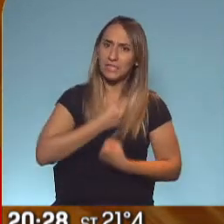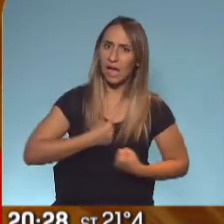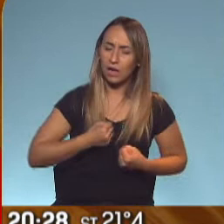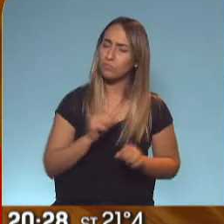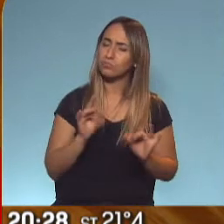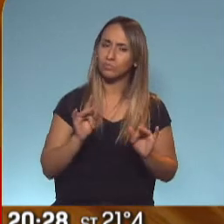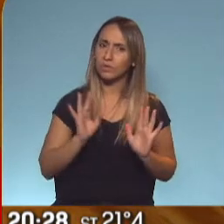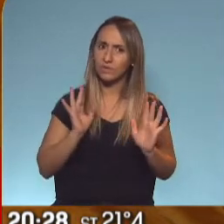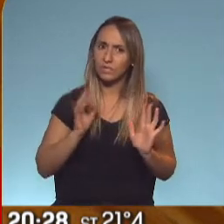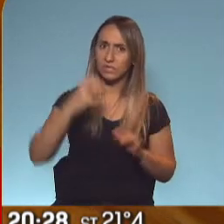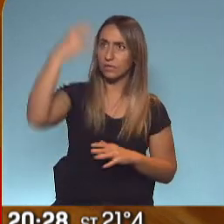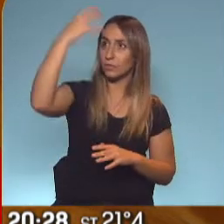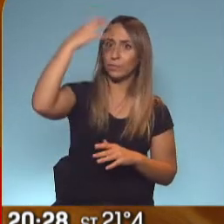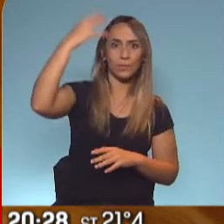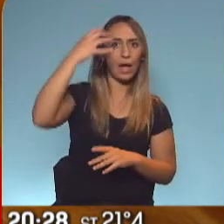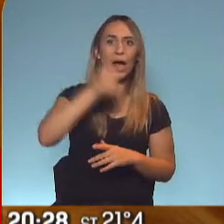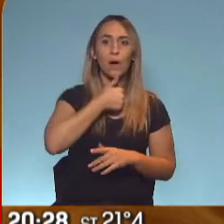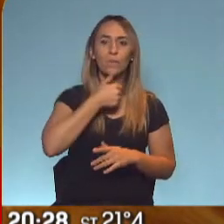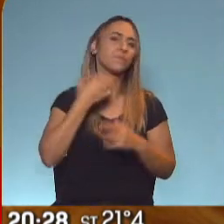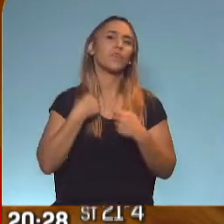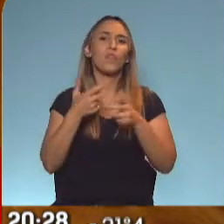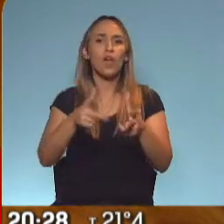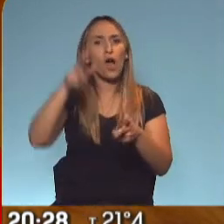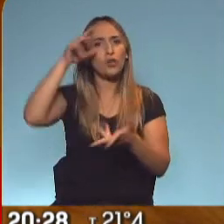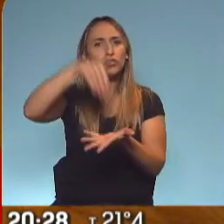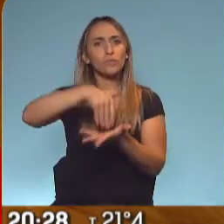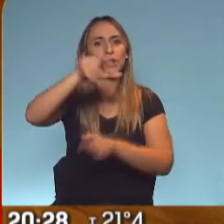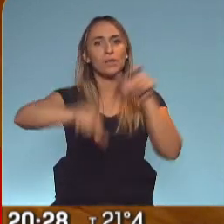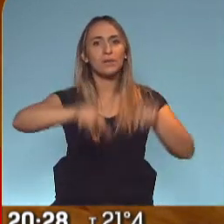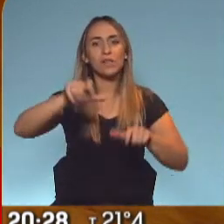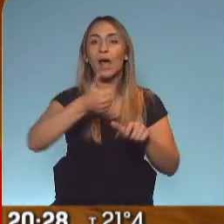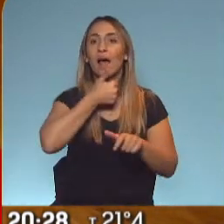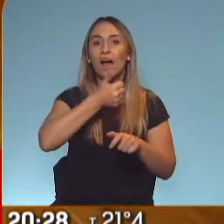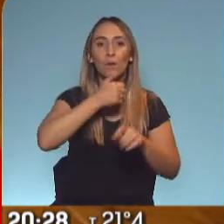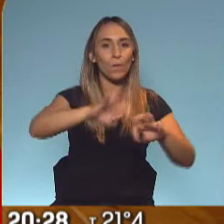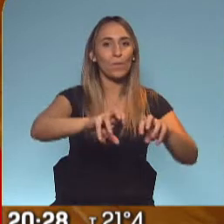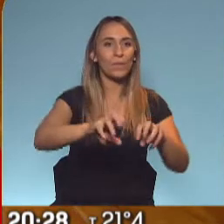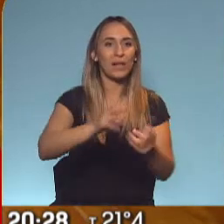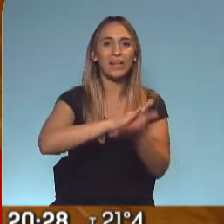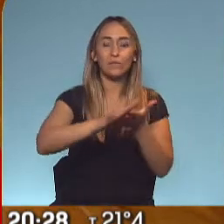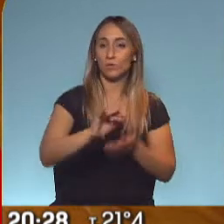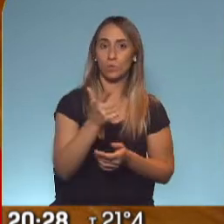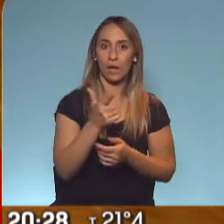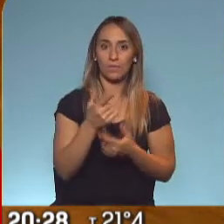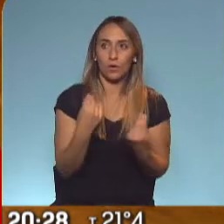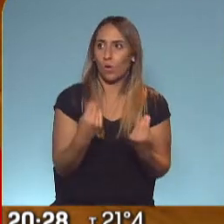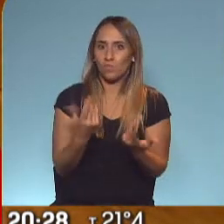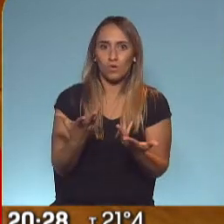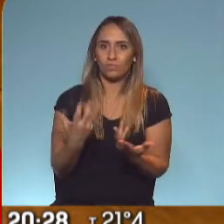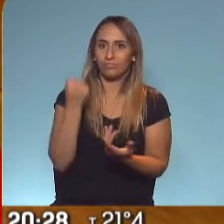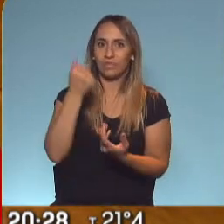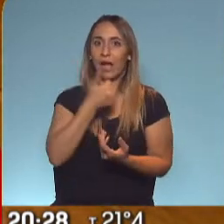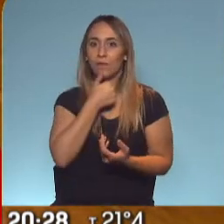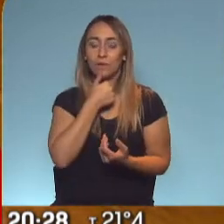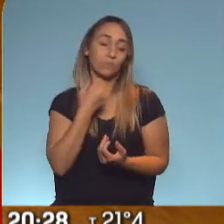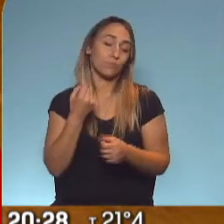hablando cuando hablamos de que hay 8 millones que no acceden al agua potable, la forma de acceder o de llegar es a través del